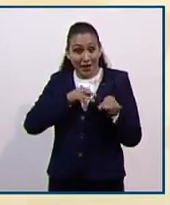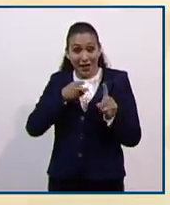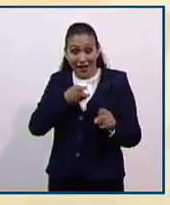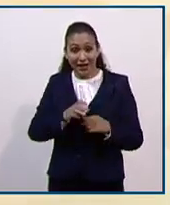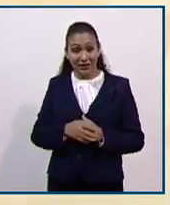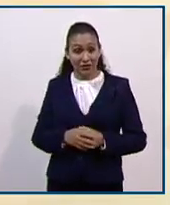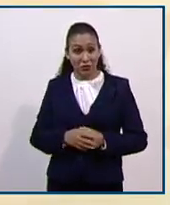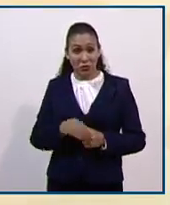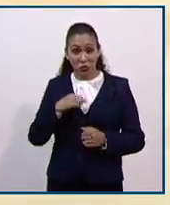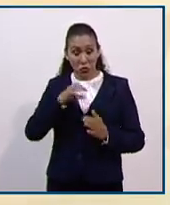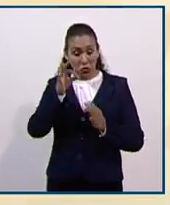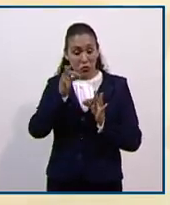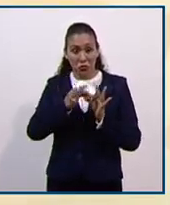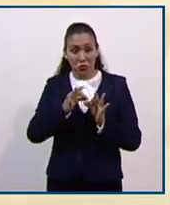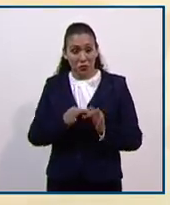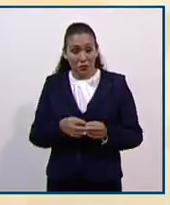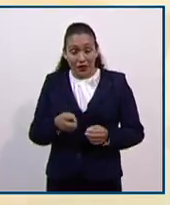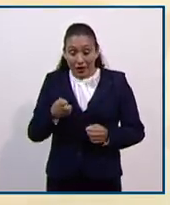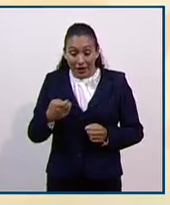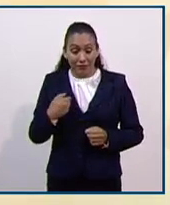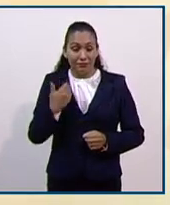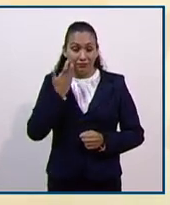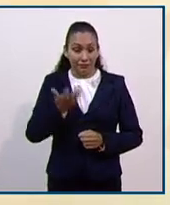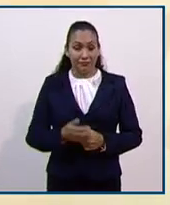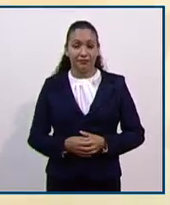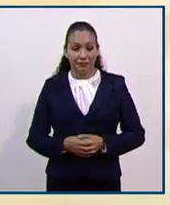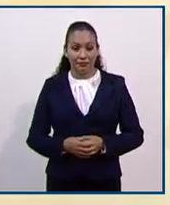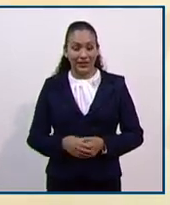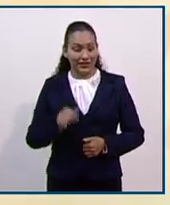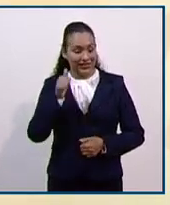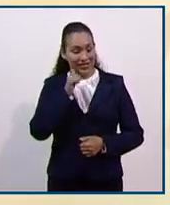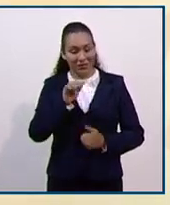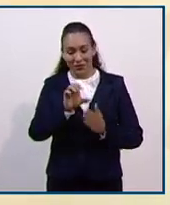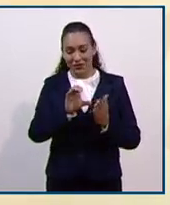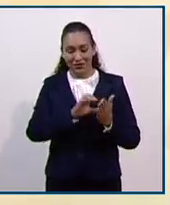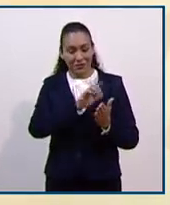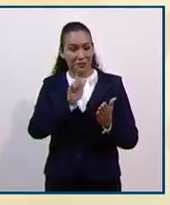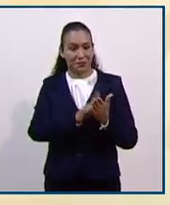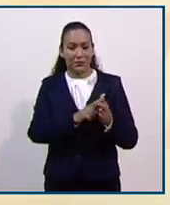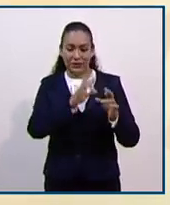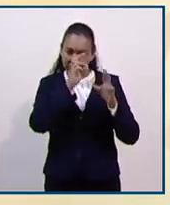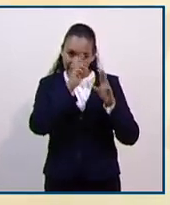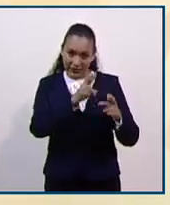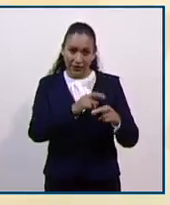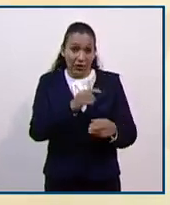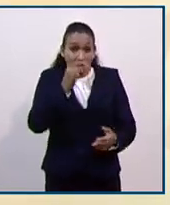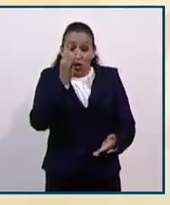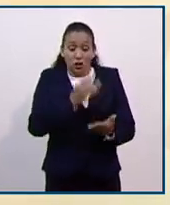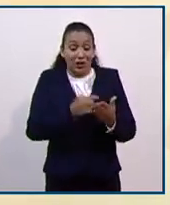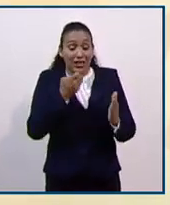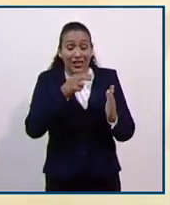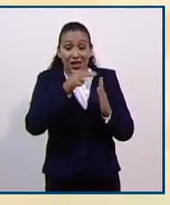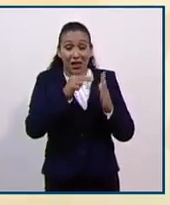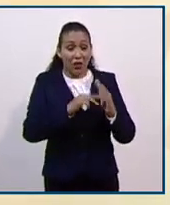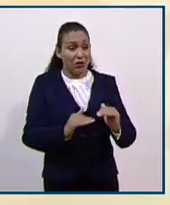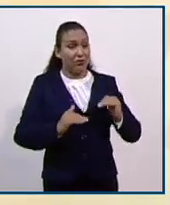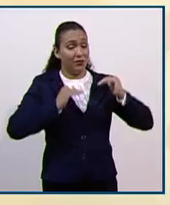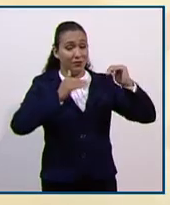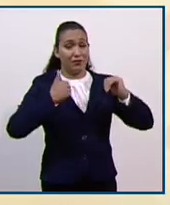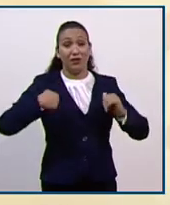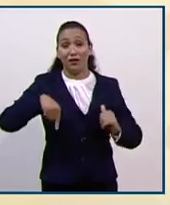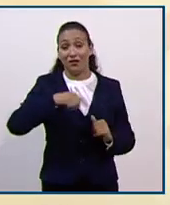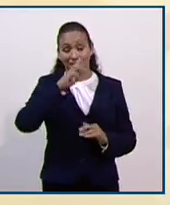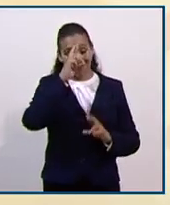en el cumplimiento que debemos de tener hacia la Constitución, que es la única norma que tiene uno que